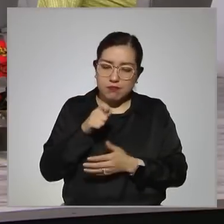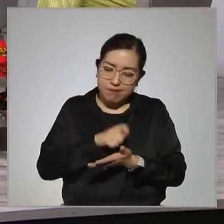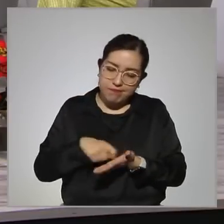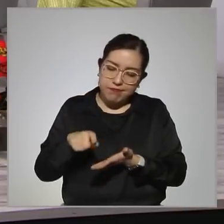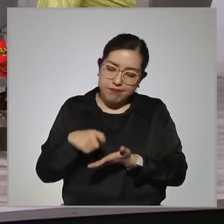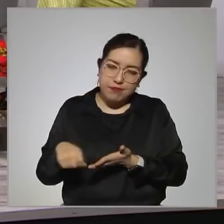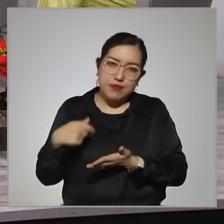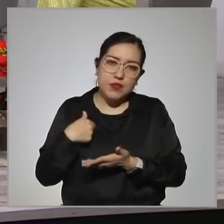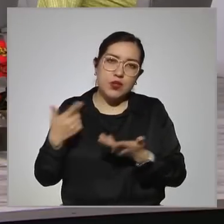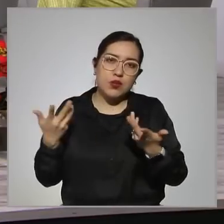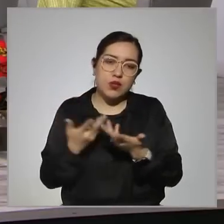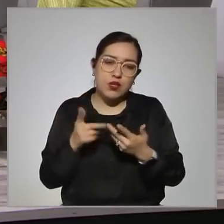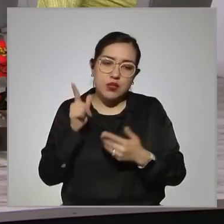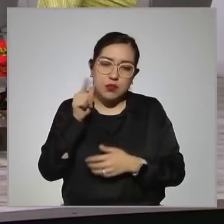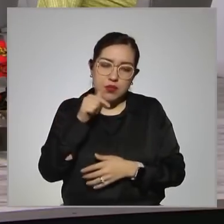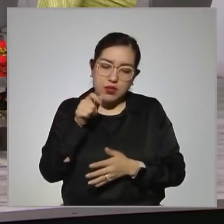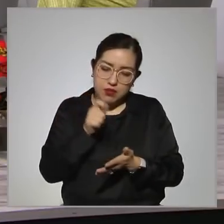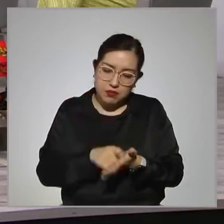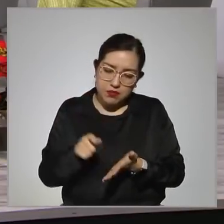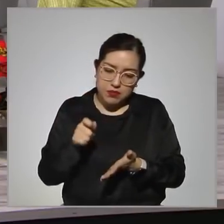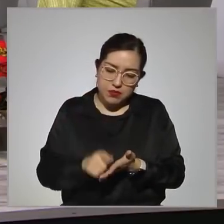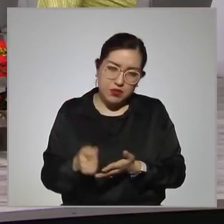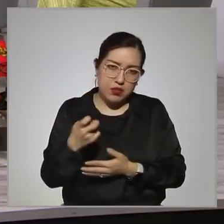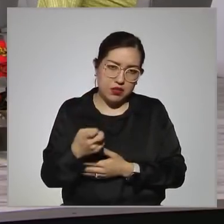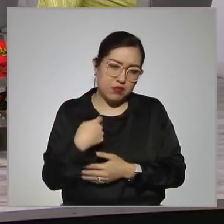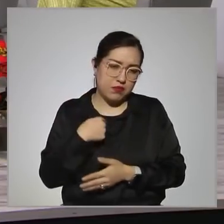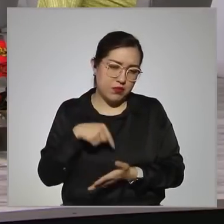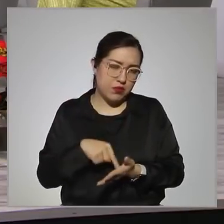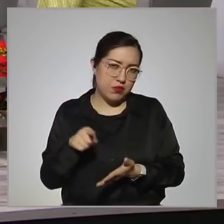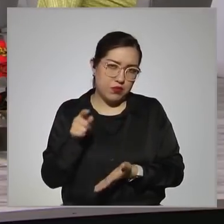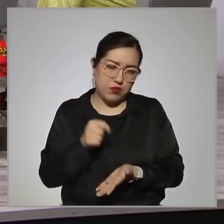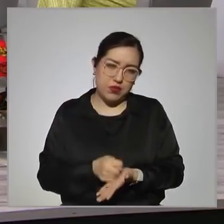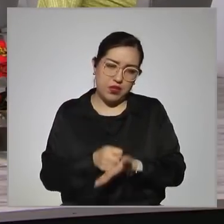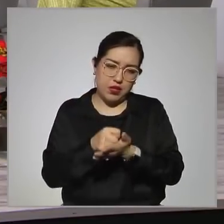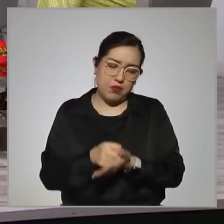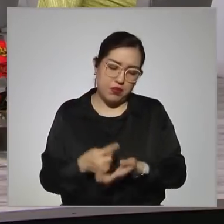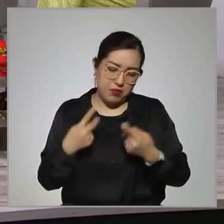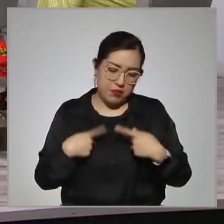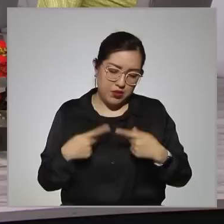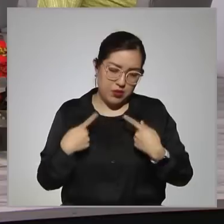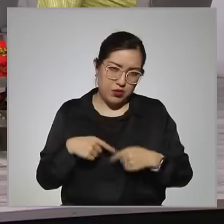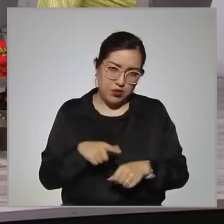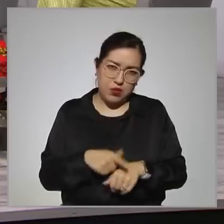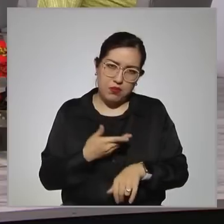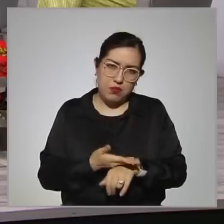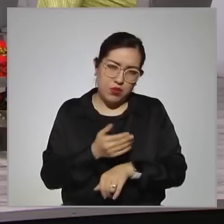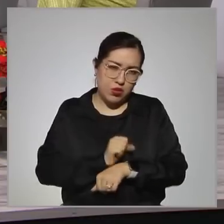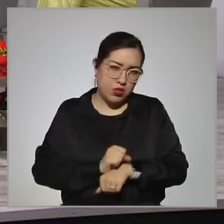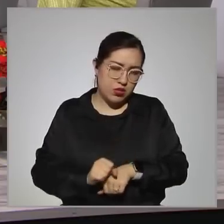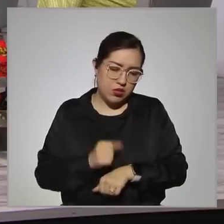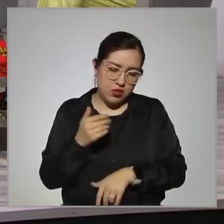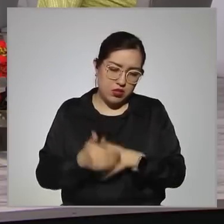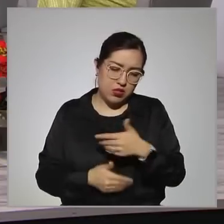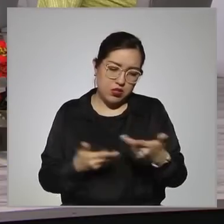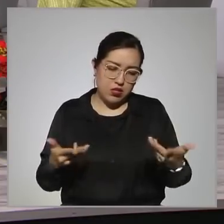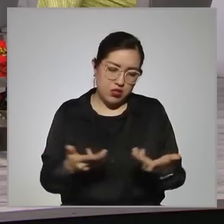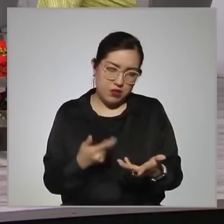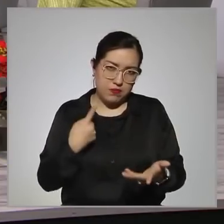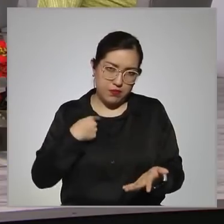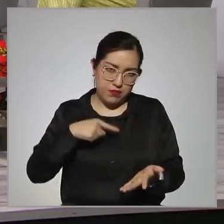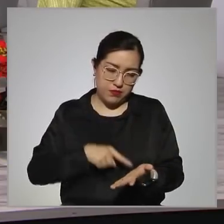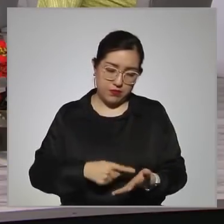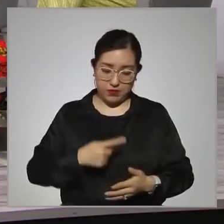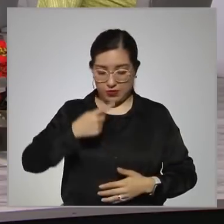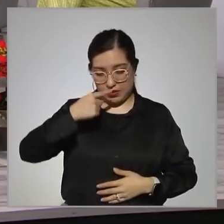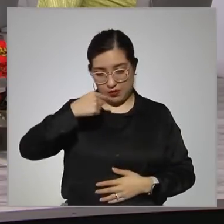voy a hacer al otro día? Y escribirlo. Y yo creo que eso es una terapia personal muy sencilla de seguir, y yo creo que a